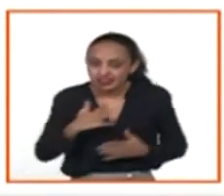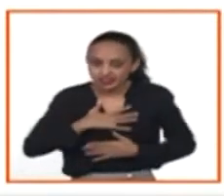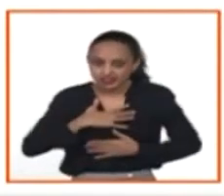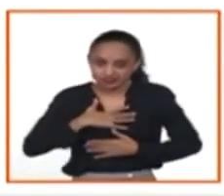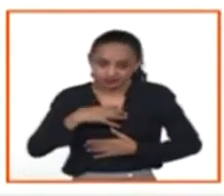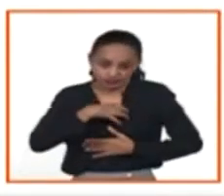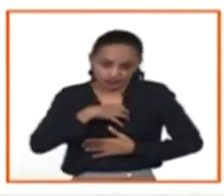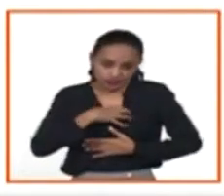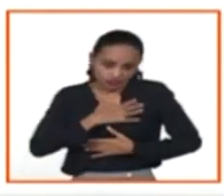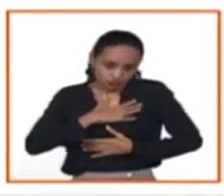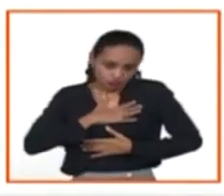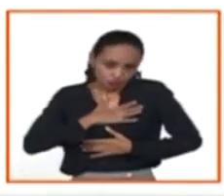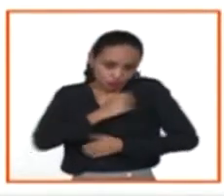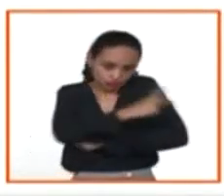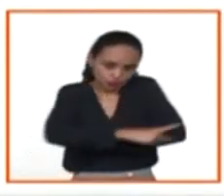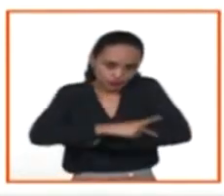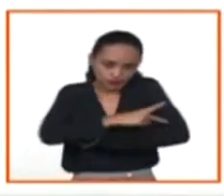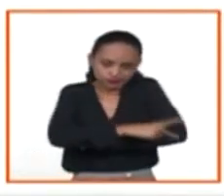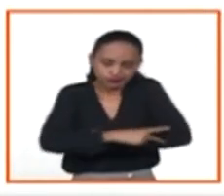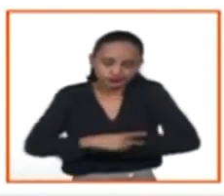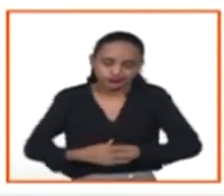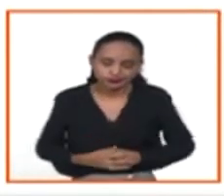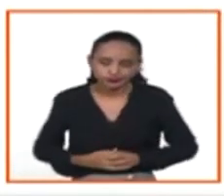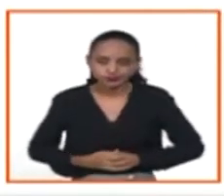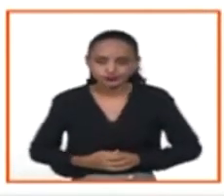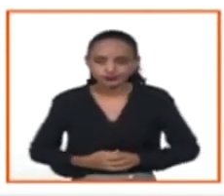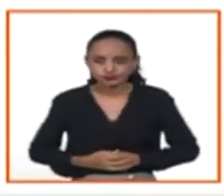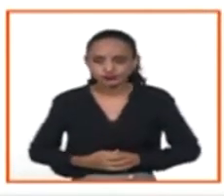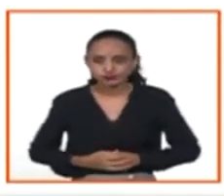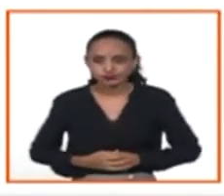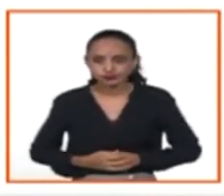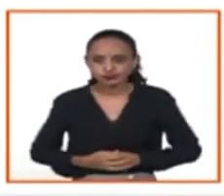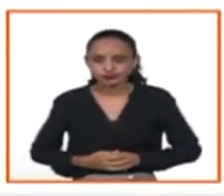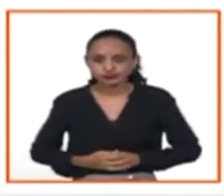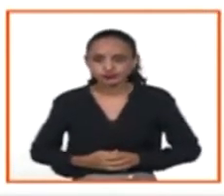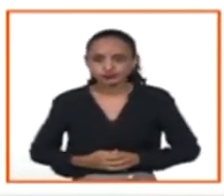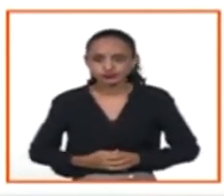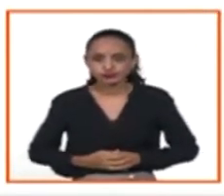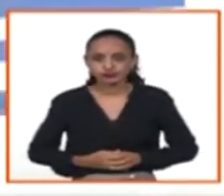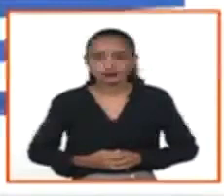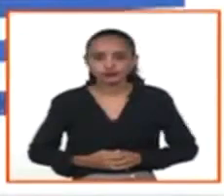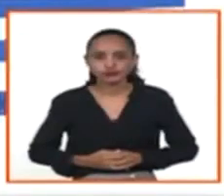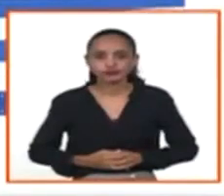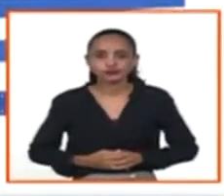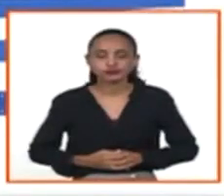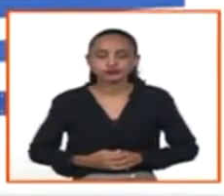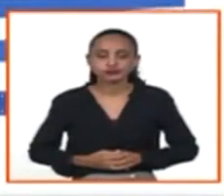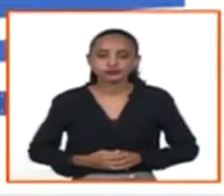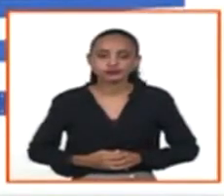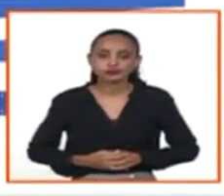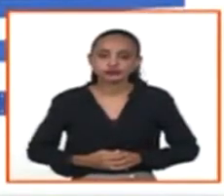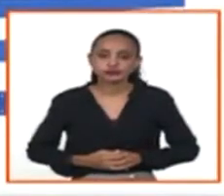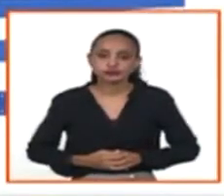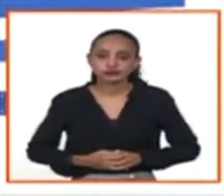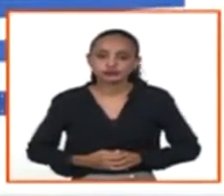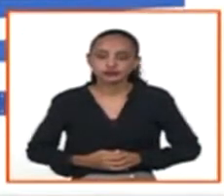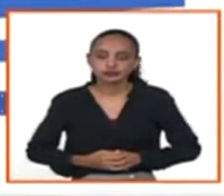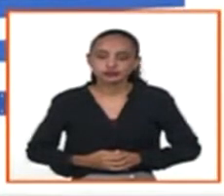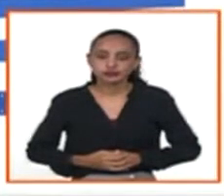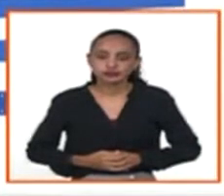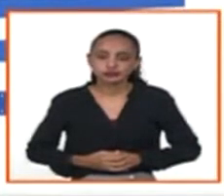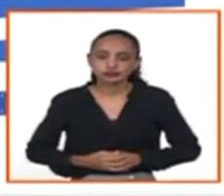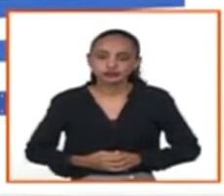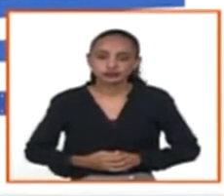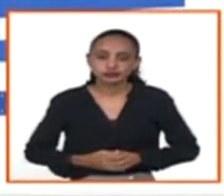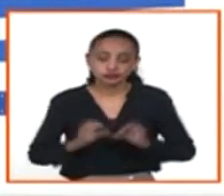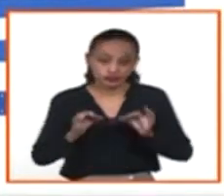¿no? Justamente eso, o sea, todo lo que aparezca, o sea, lo que la población pueda